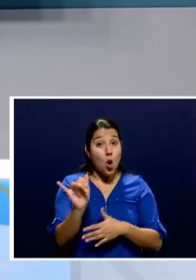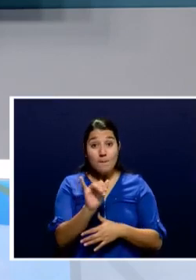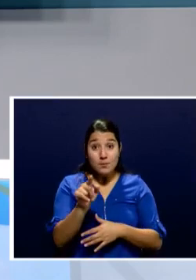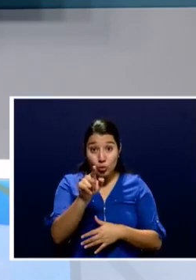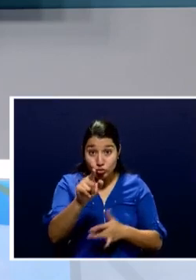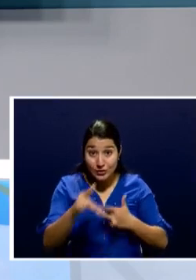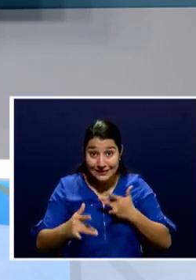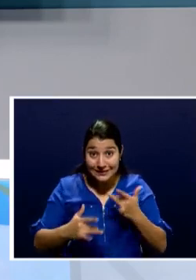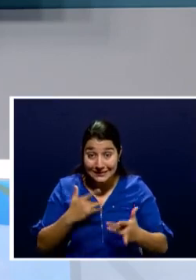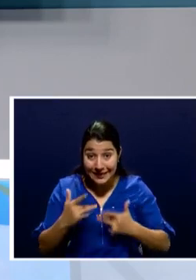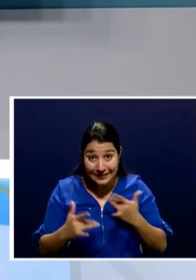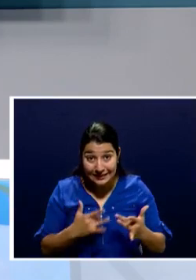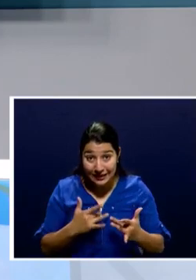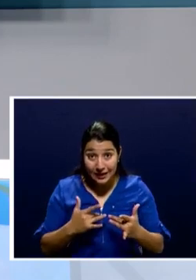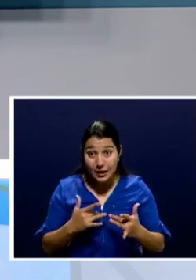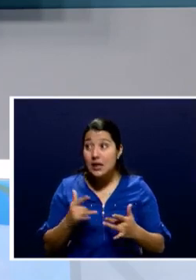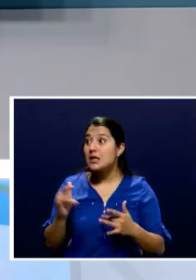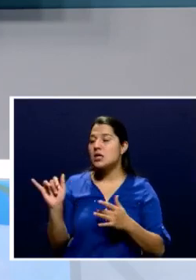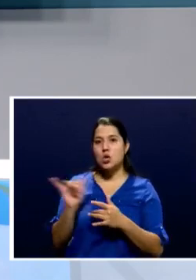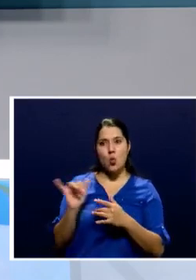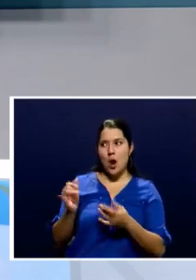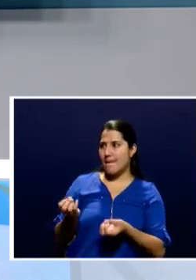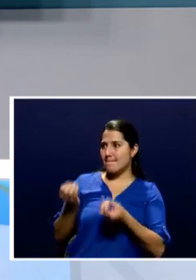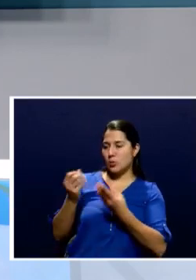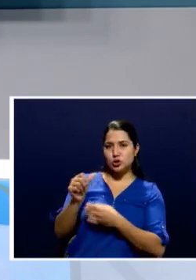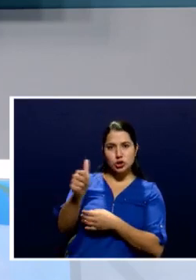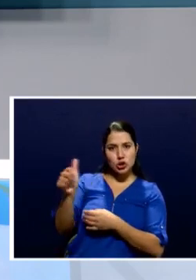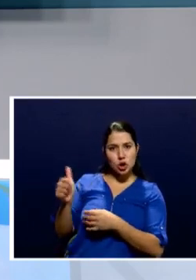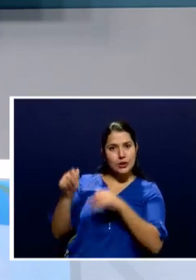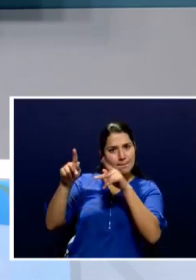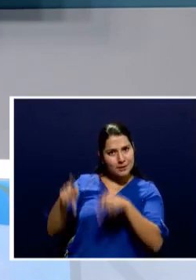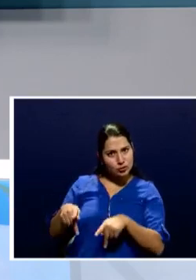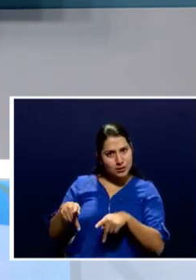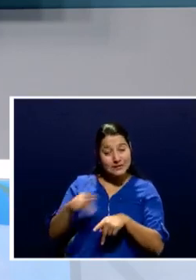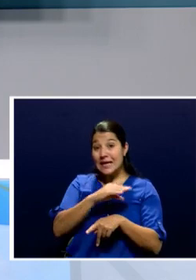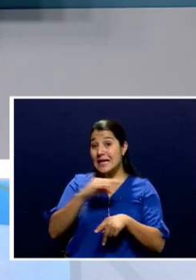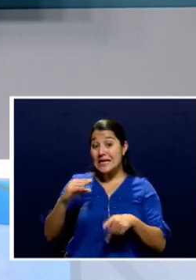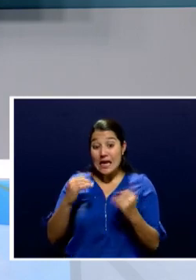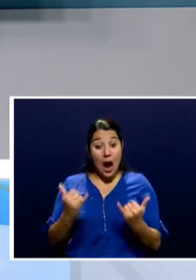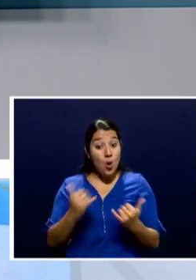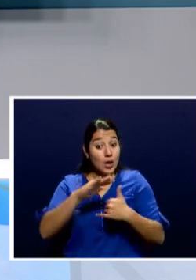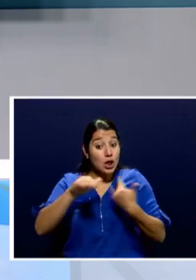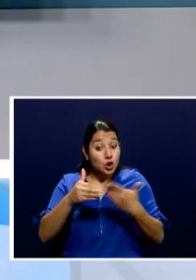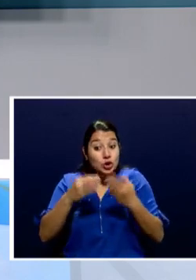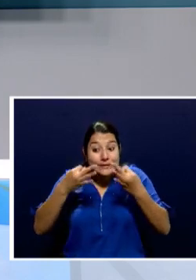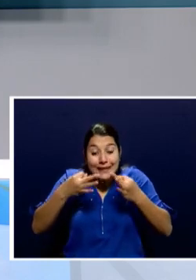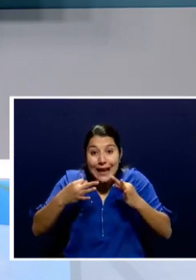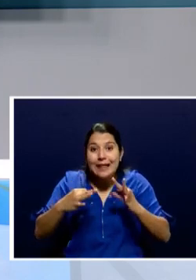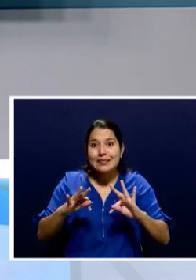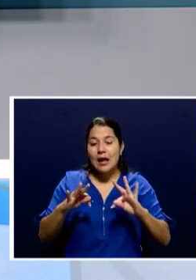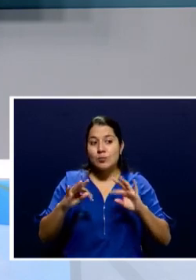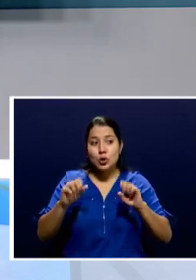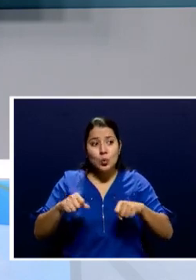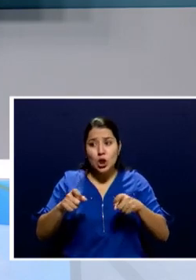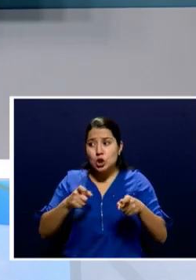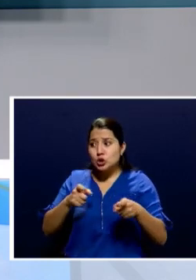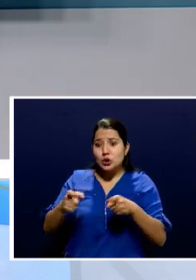está pasando a muchas otras personas, y todos estamos tratando de lidiar con